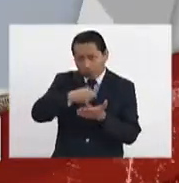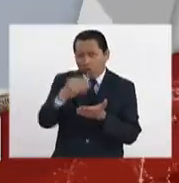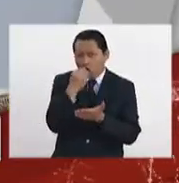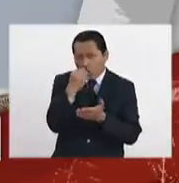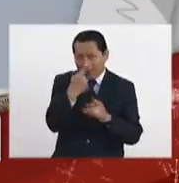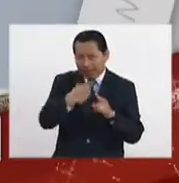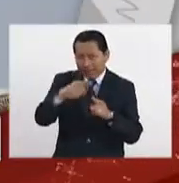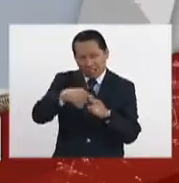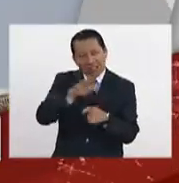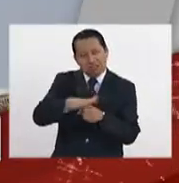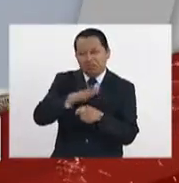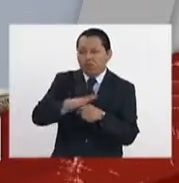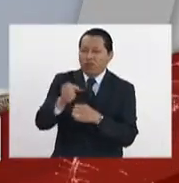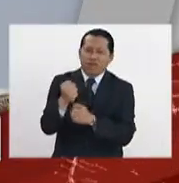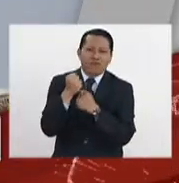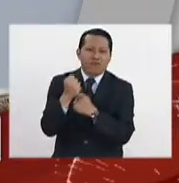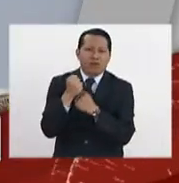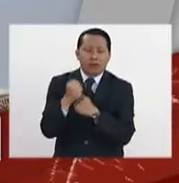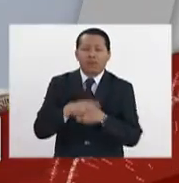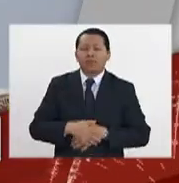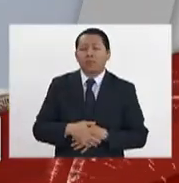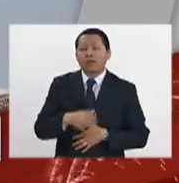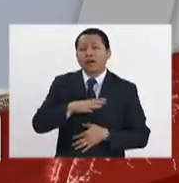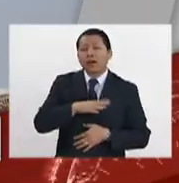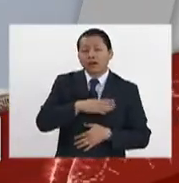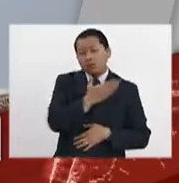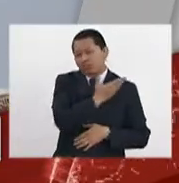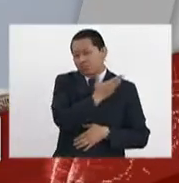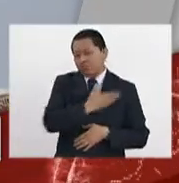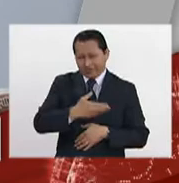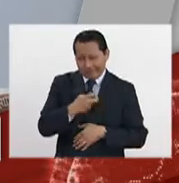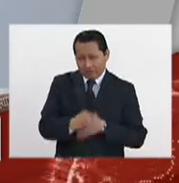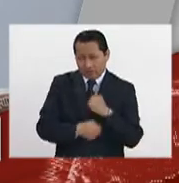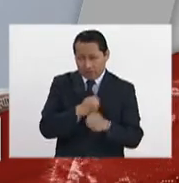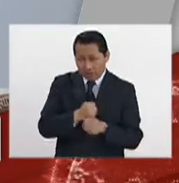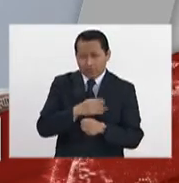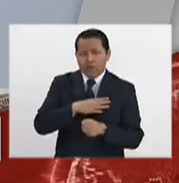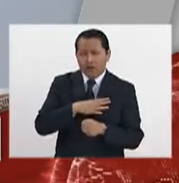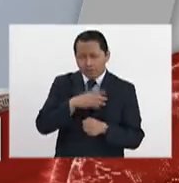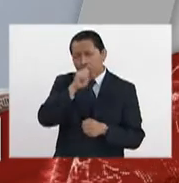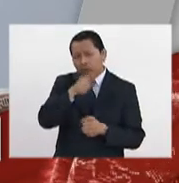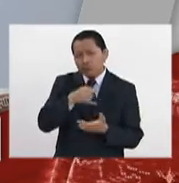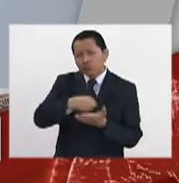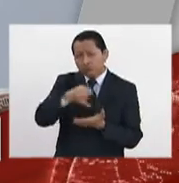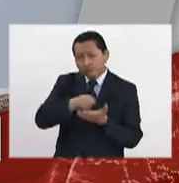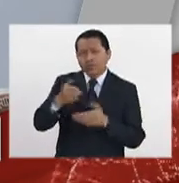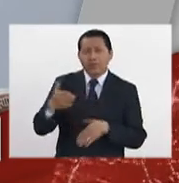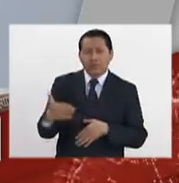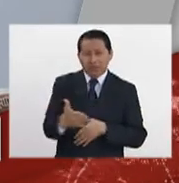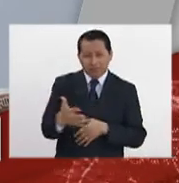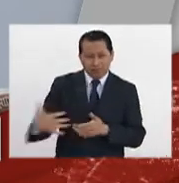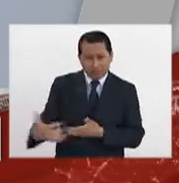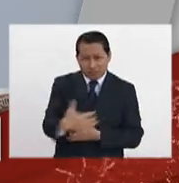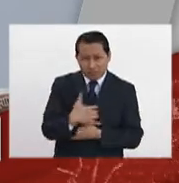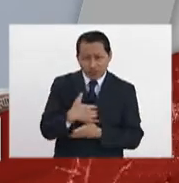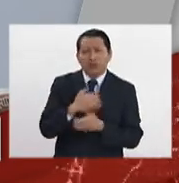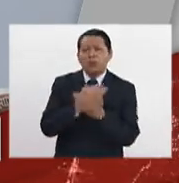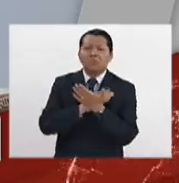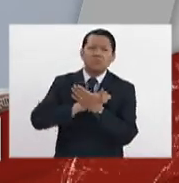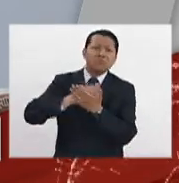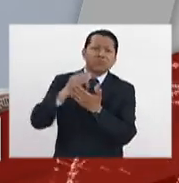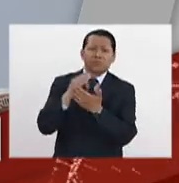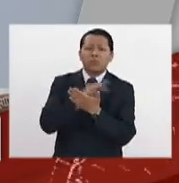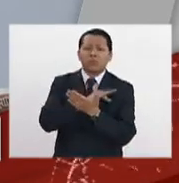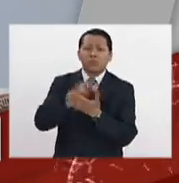enero de 2013 y el tercer trimestre de este año, el sector agropecuario y pesquero tuvo un crecimiento real de más